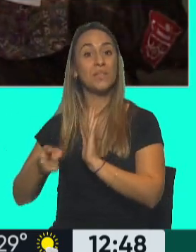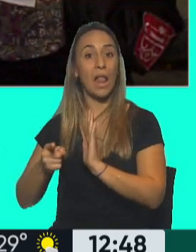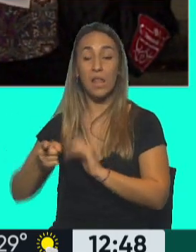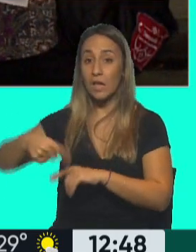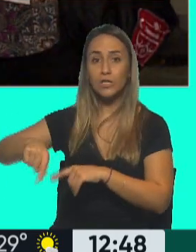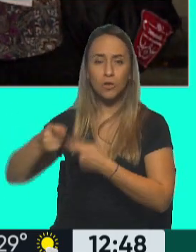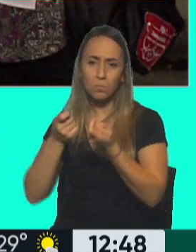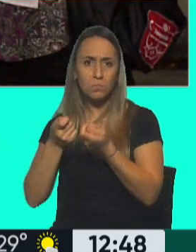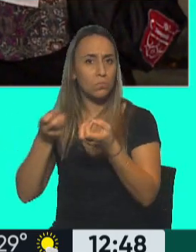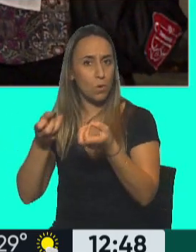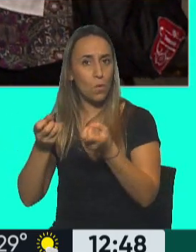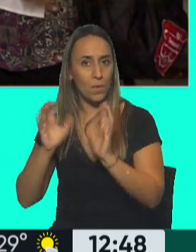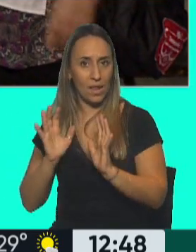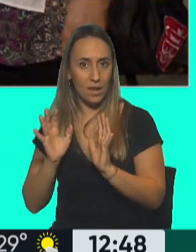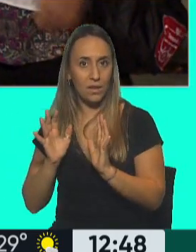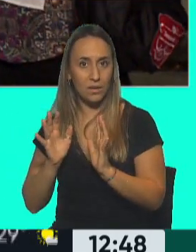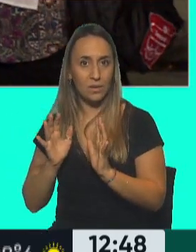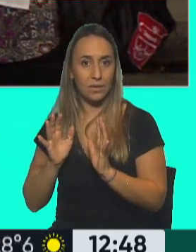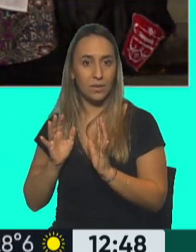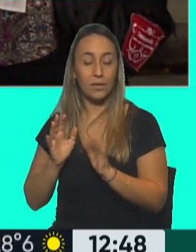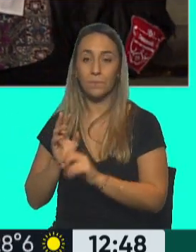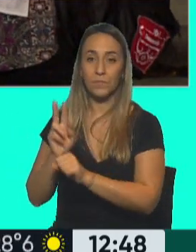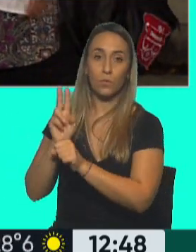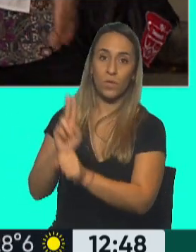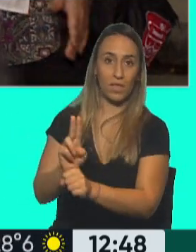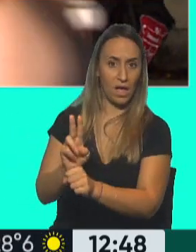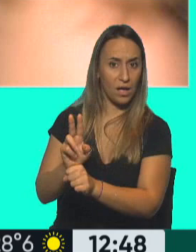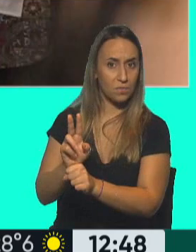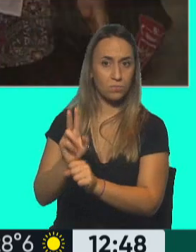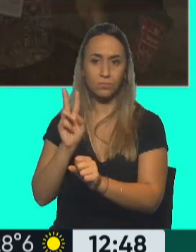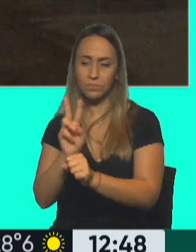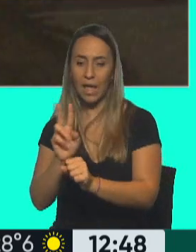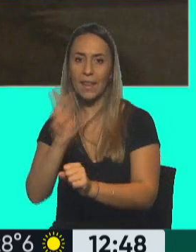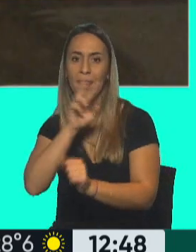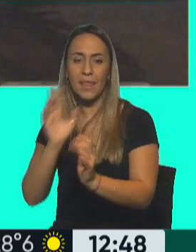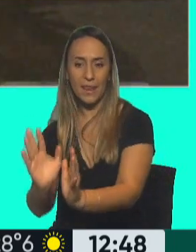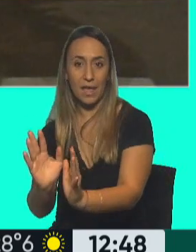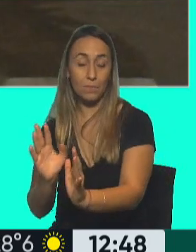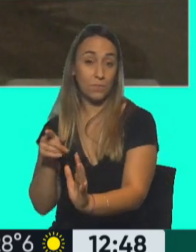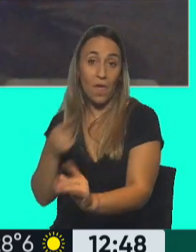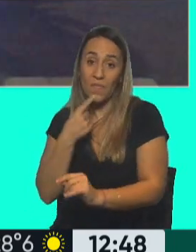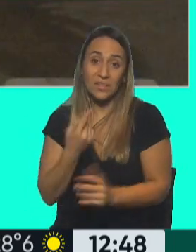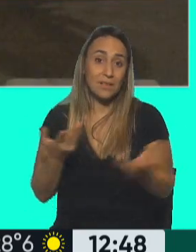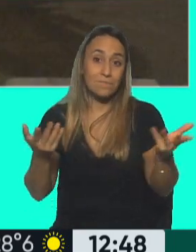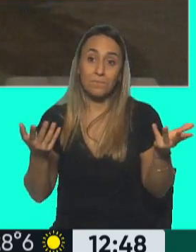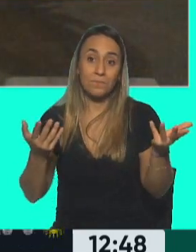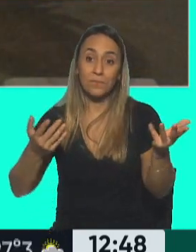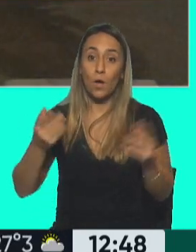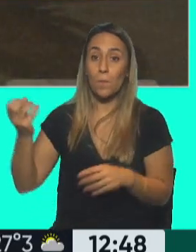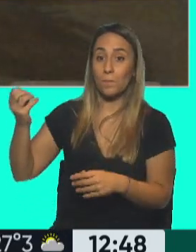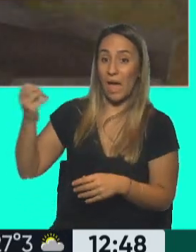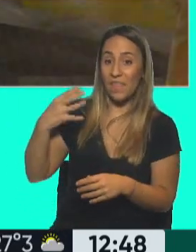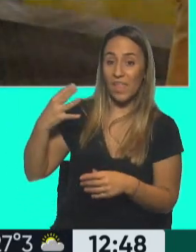muy bien, y resguardaron bastante la nena, pero ellos dicen que cuando les enviaron